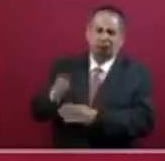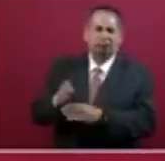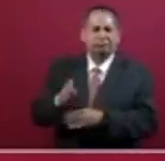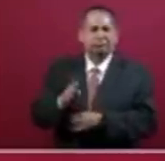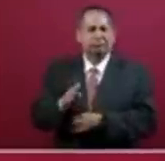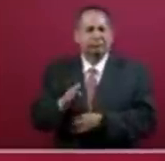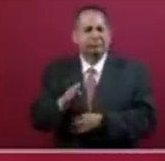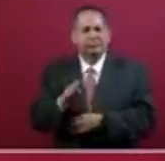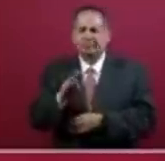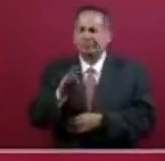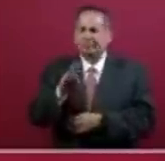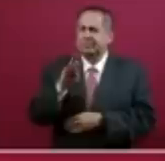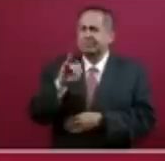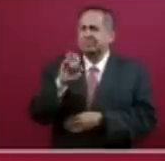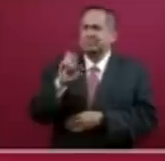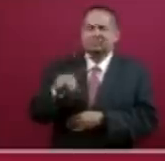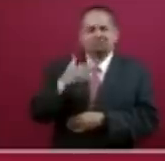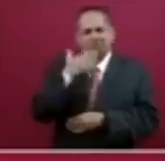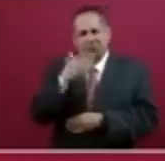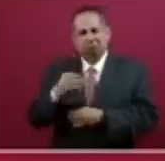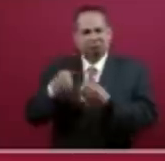Bienestar.